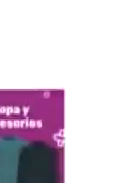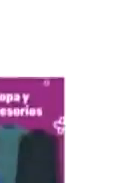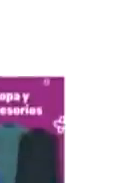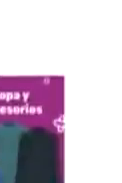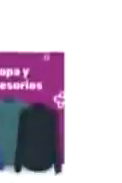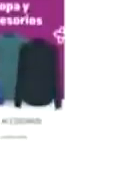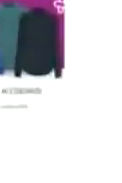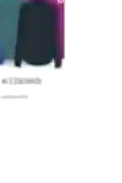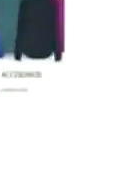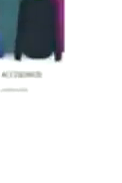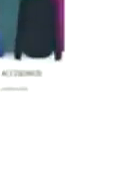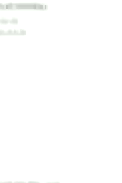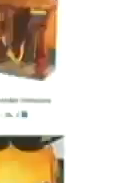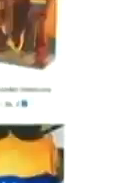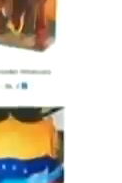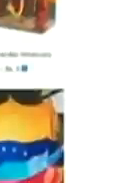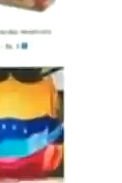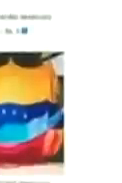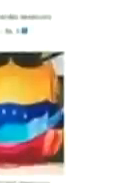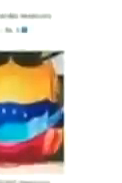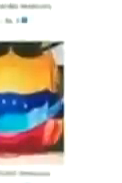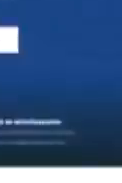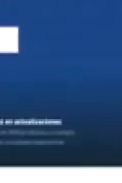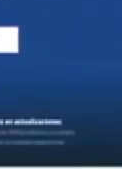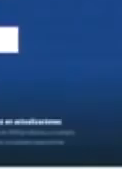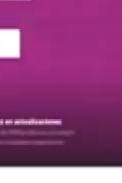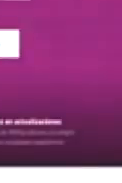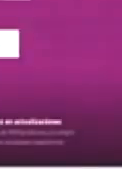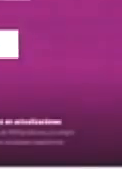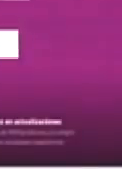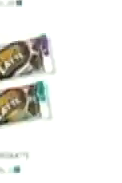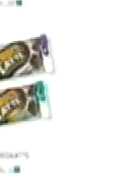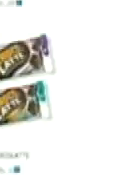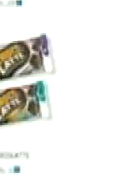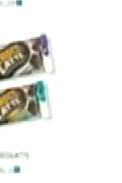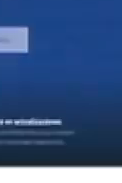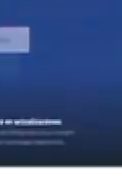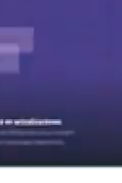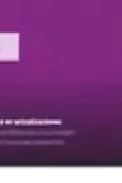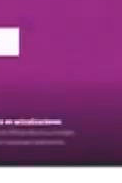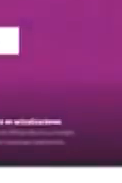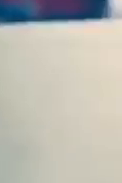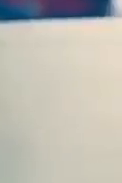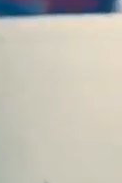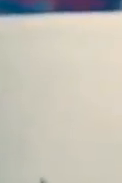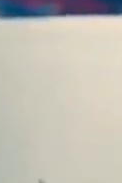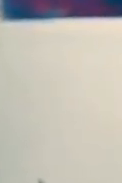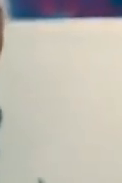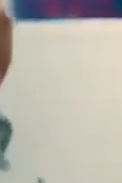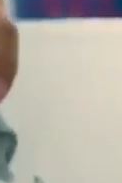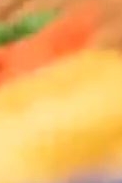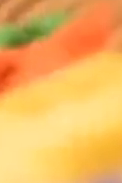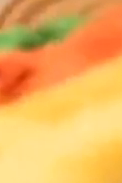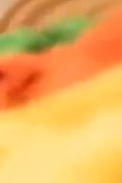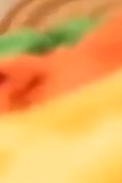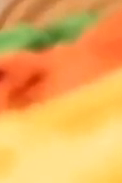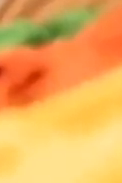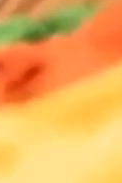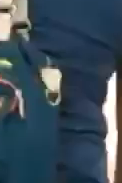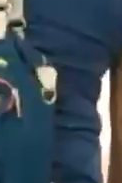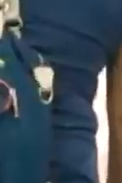insumos, servicios y rubros e información sobre costos, competencias, productos y servicios hechos con